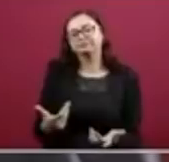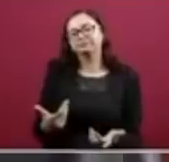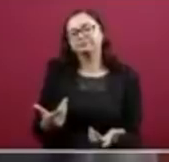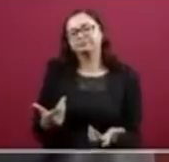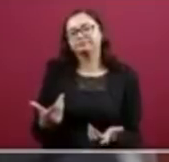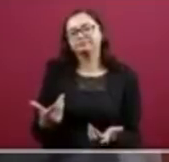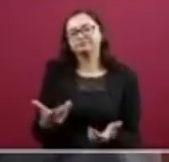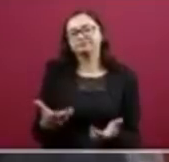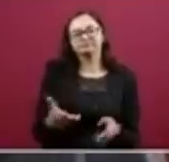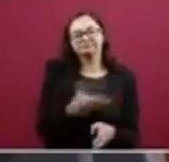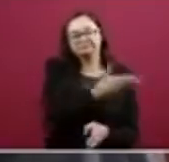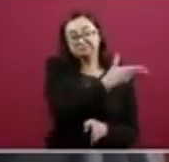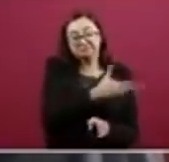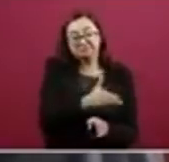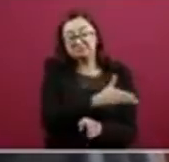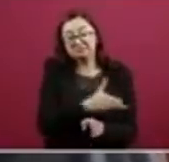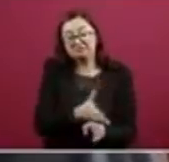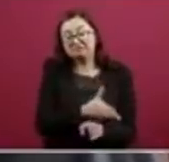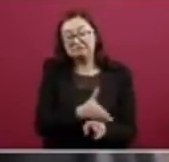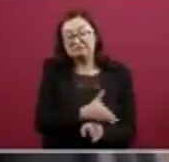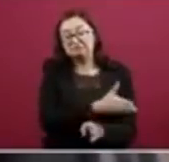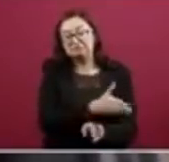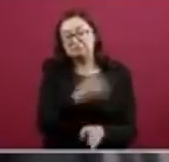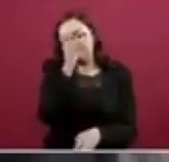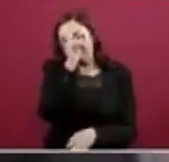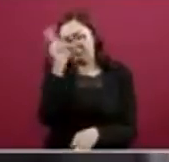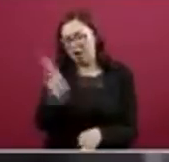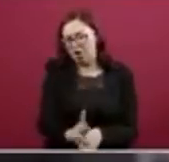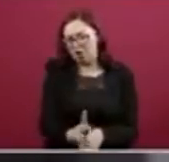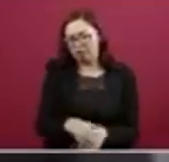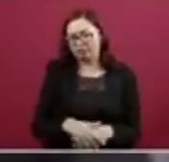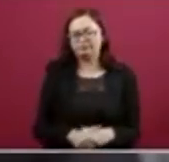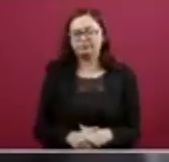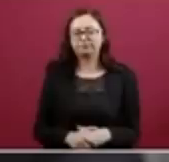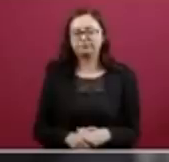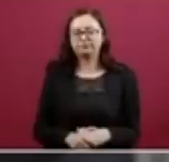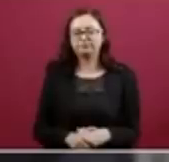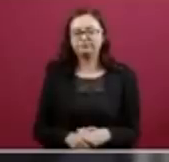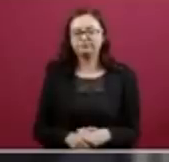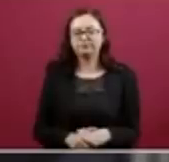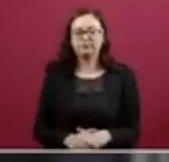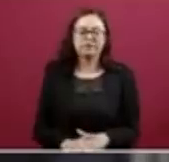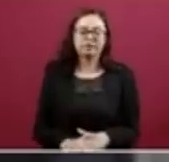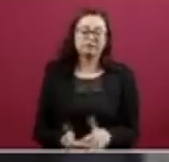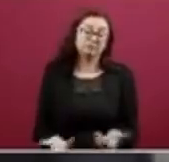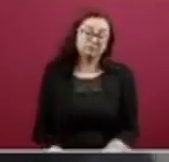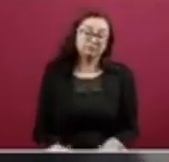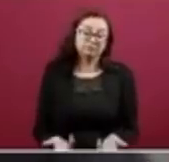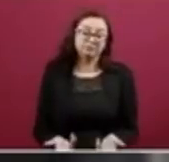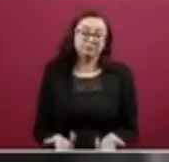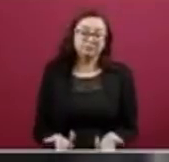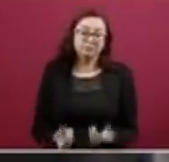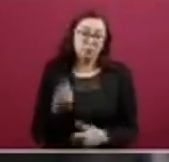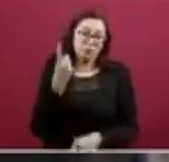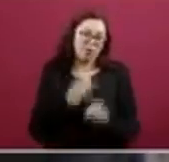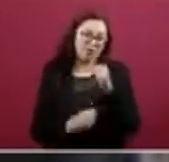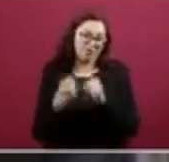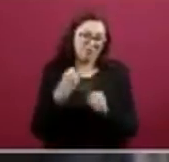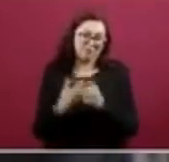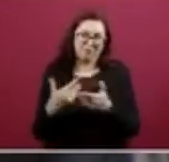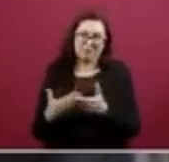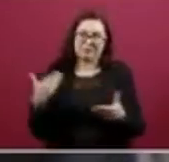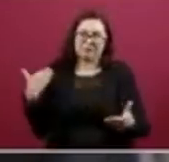los últimos años y para ser más precisos el año pasado